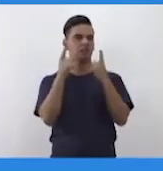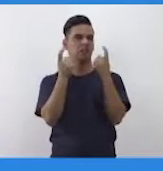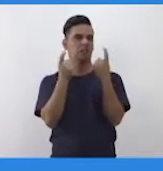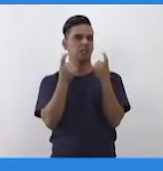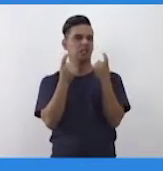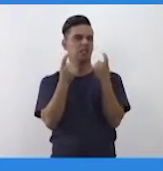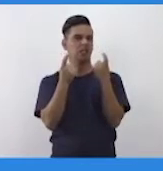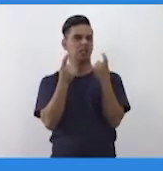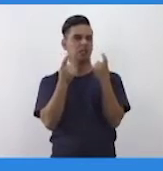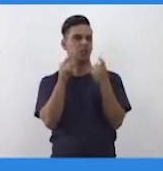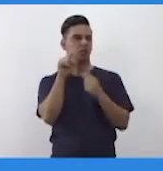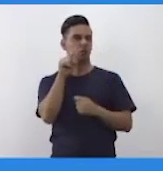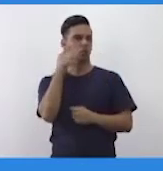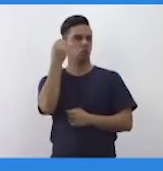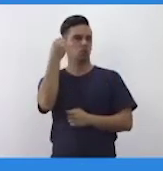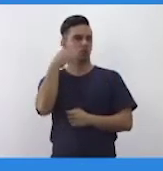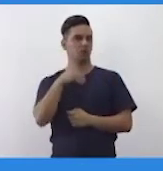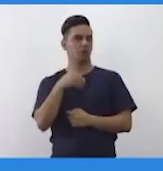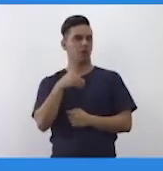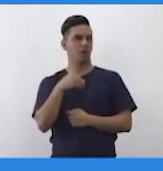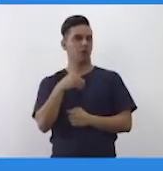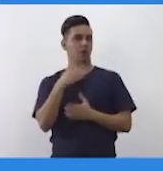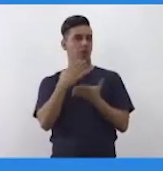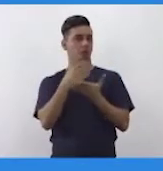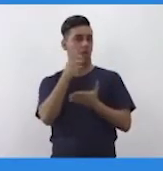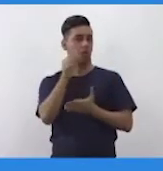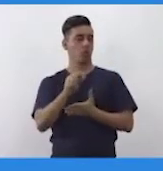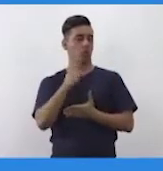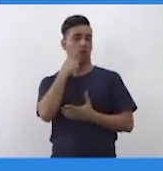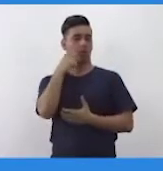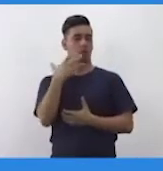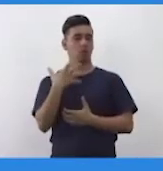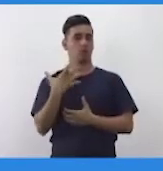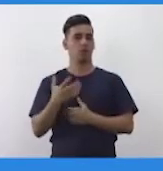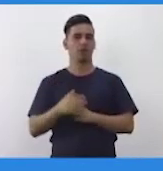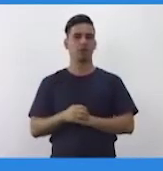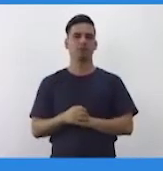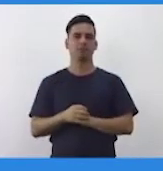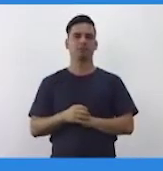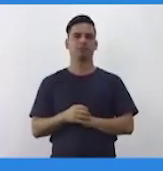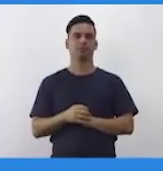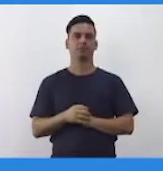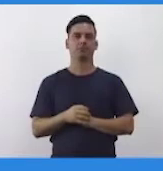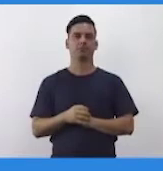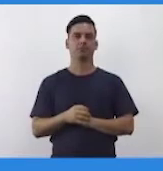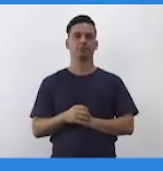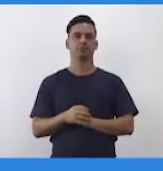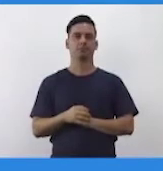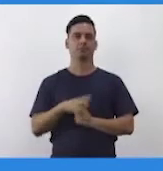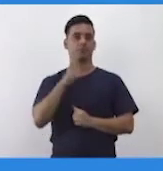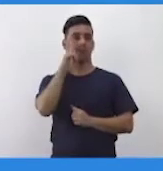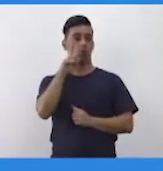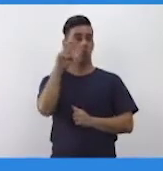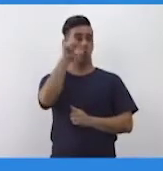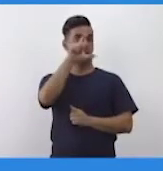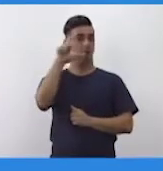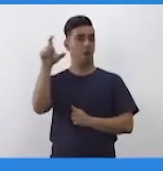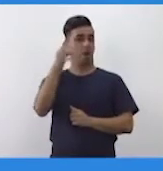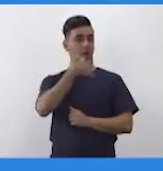tú conocer como estudiante? Sé que cuando veas este esquema